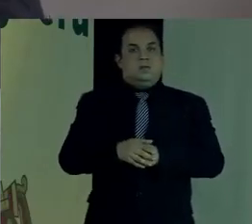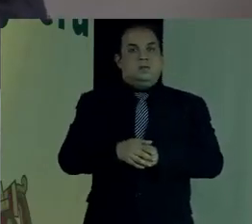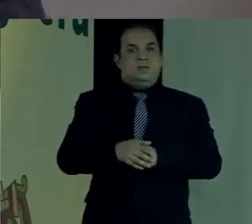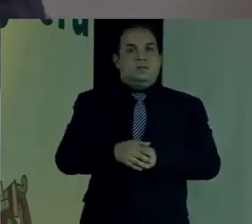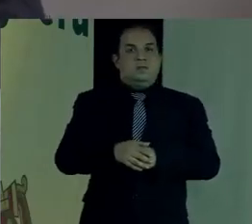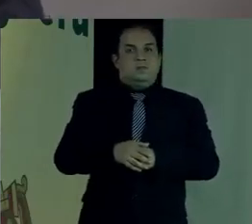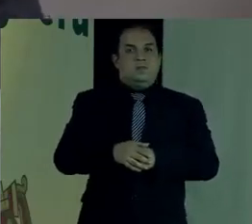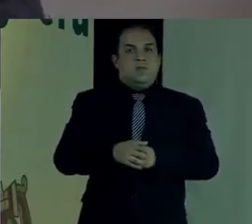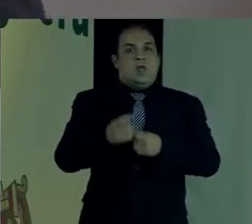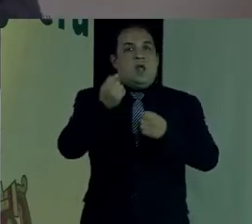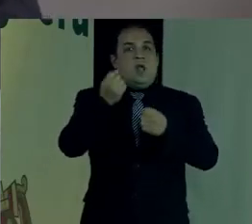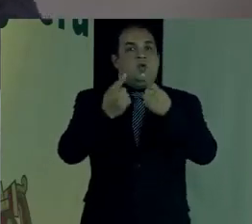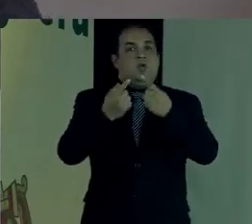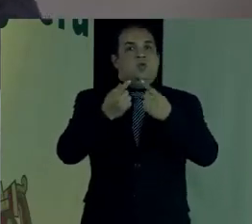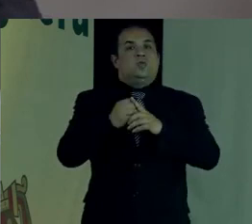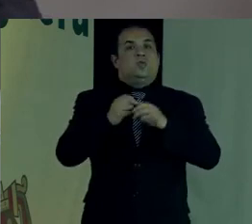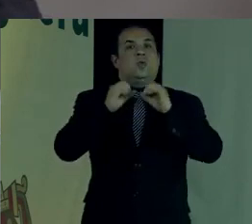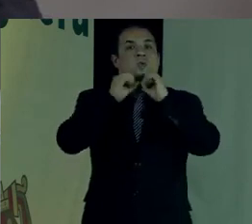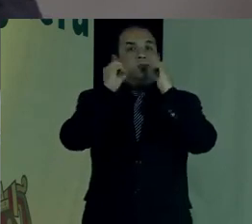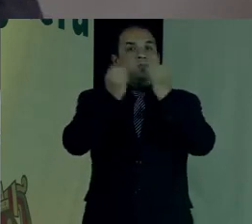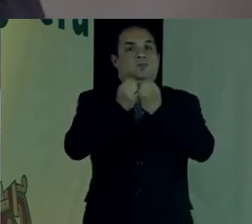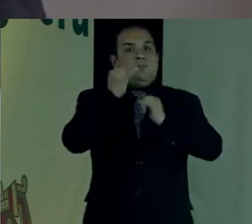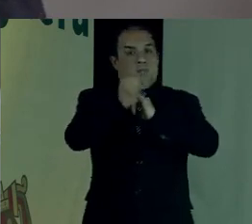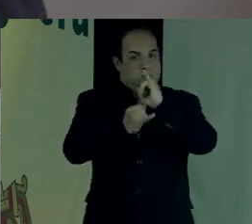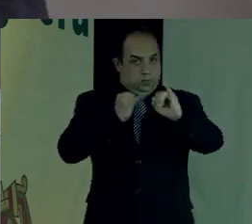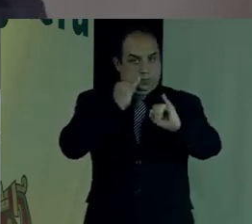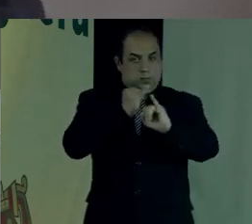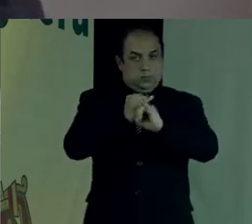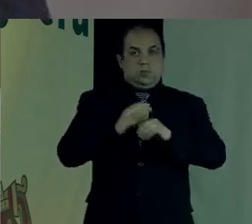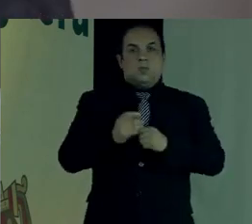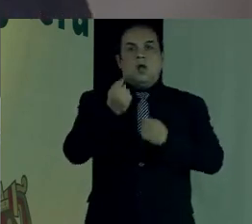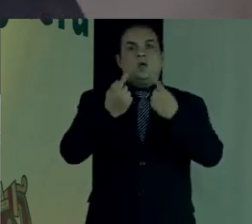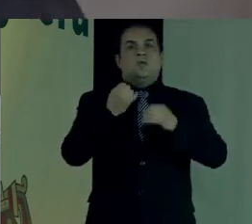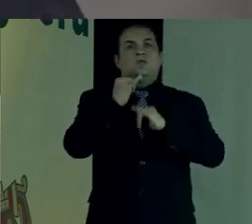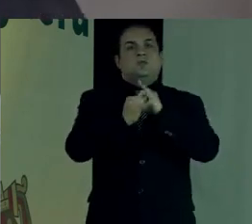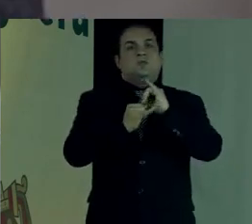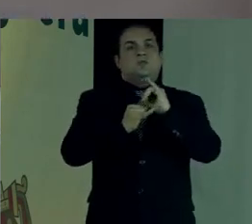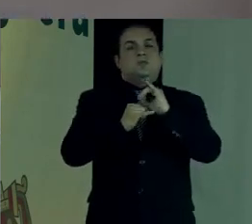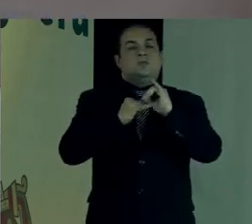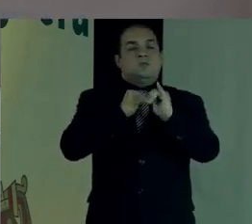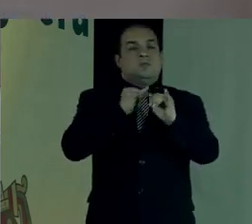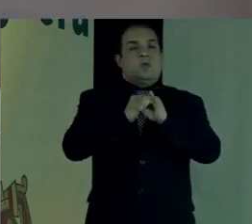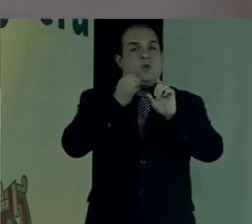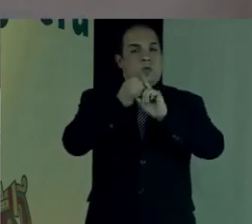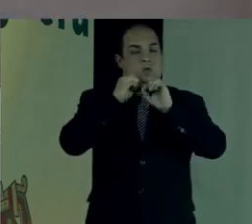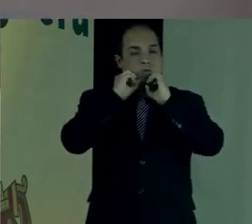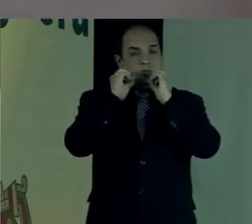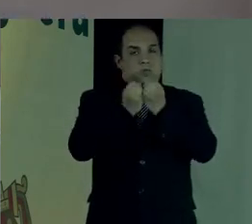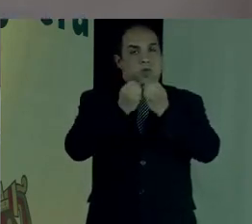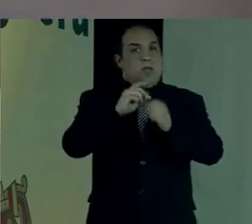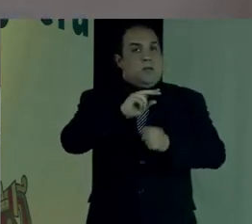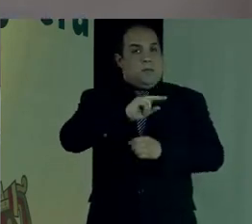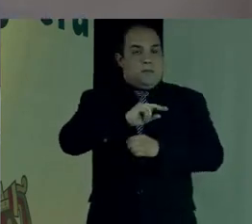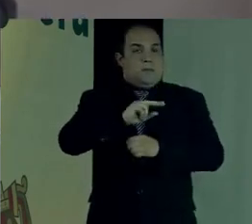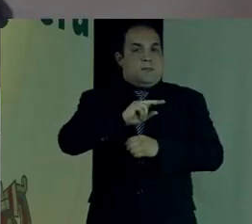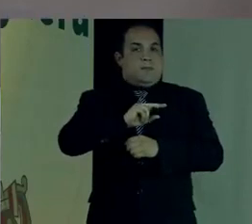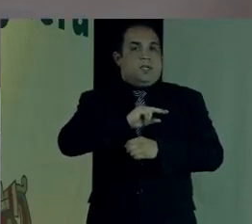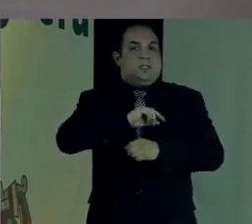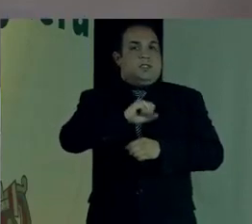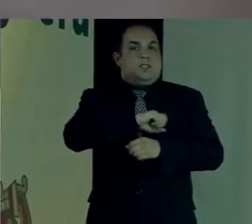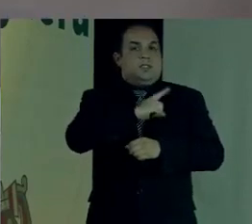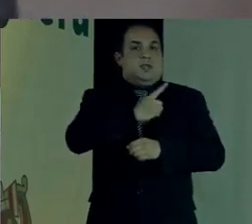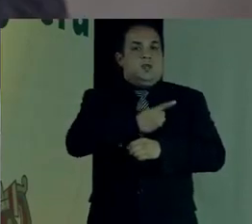en los organismos internacionales algunos organismos internacionales los especializados en salud la organización